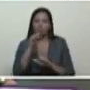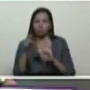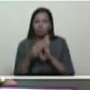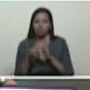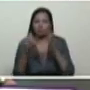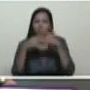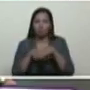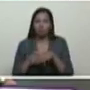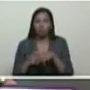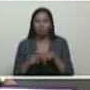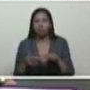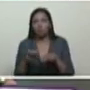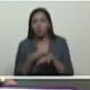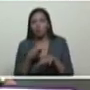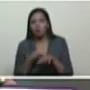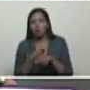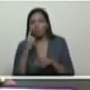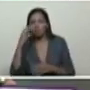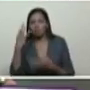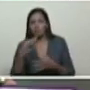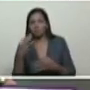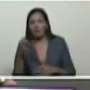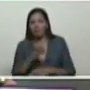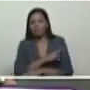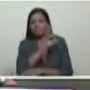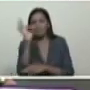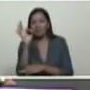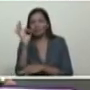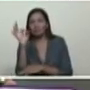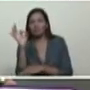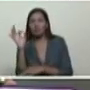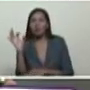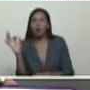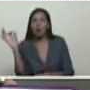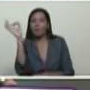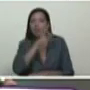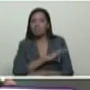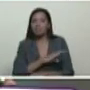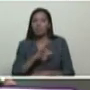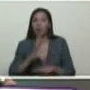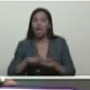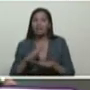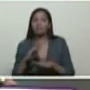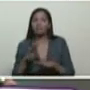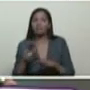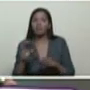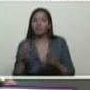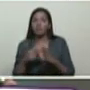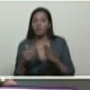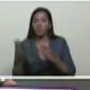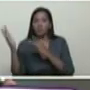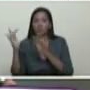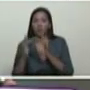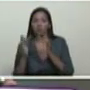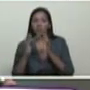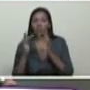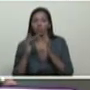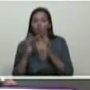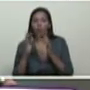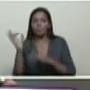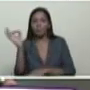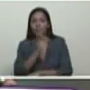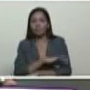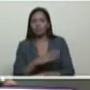el Hospital Central de Barquisimeto y el sistema de salud. Voy a darle un pase allá en Barquisimeto a nuestra